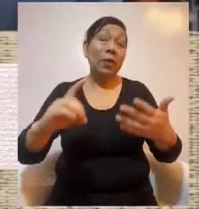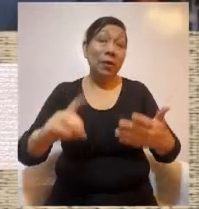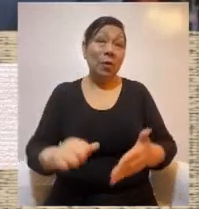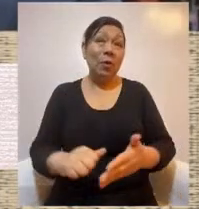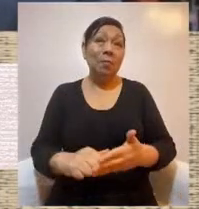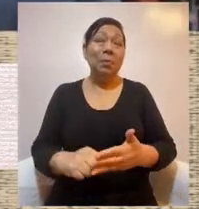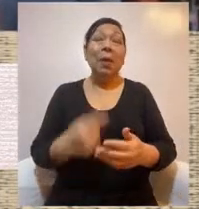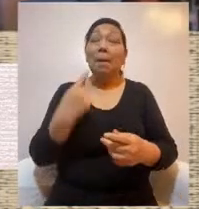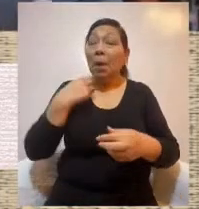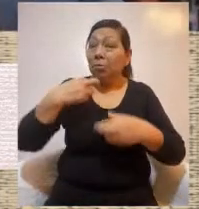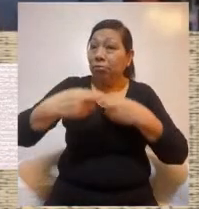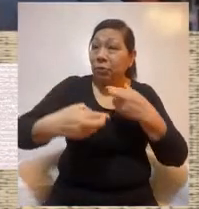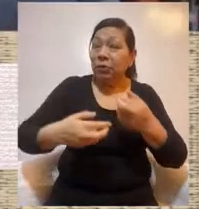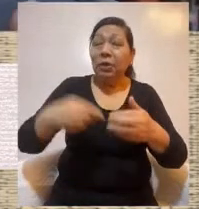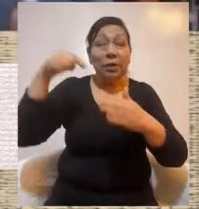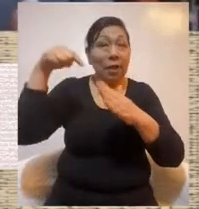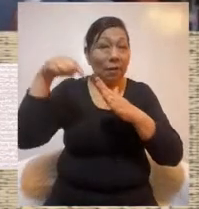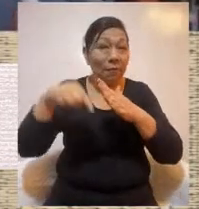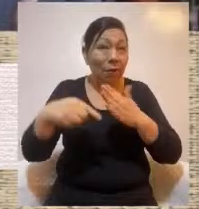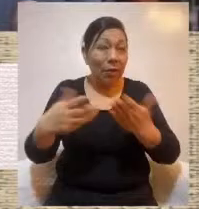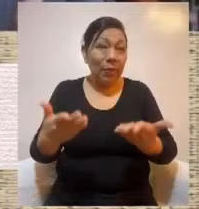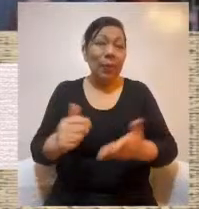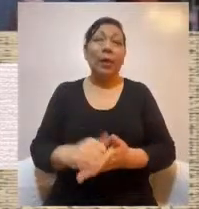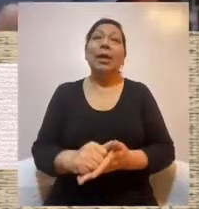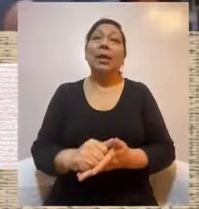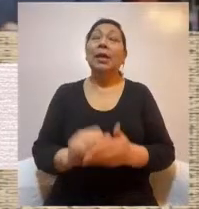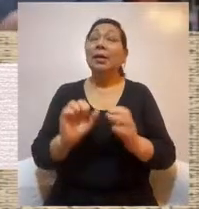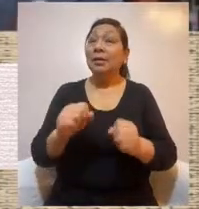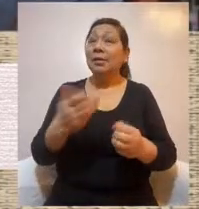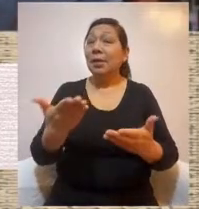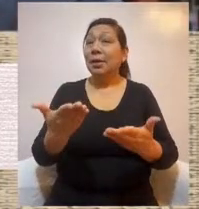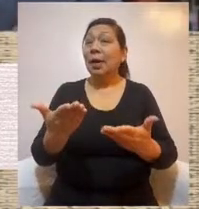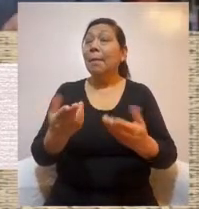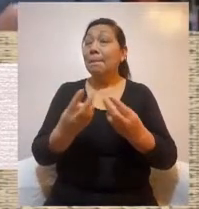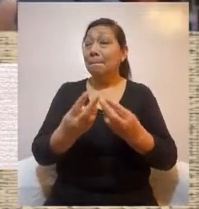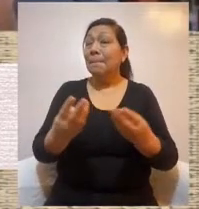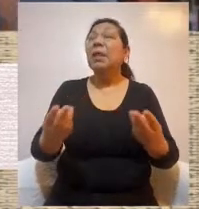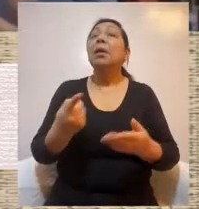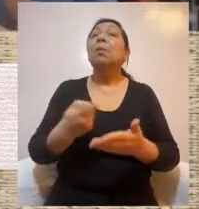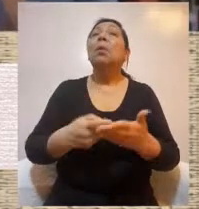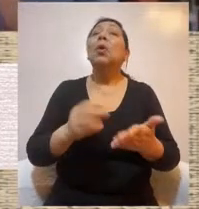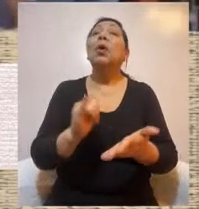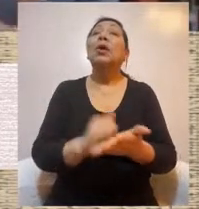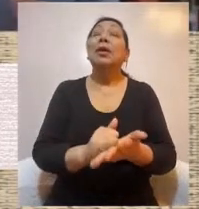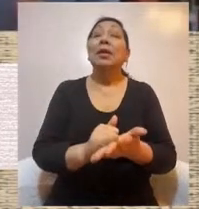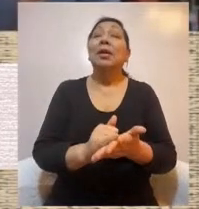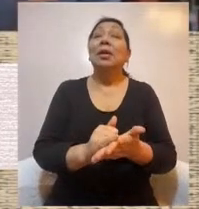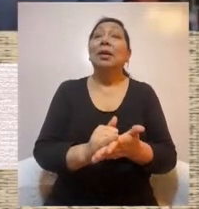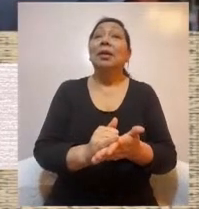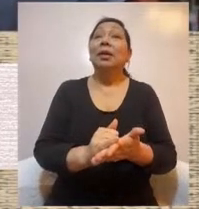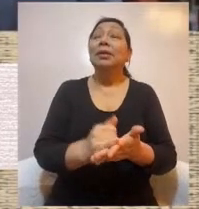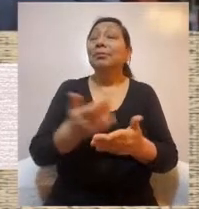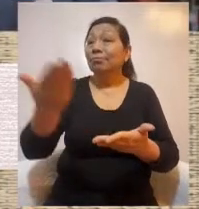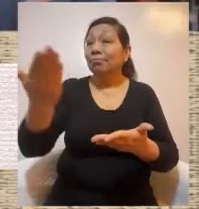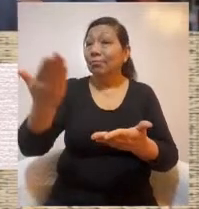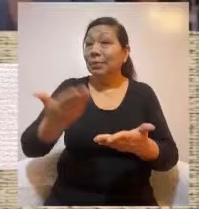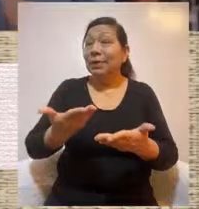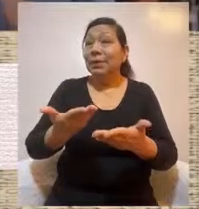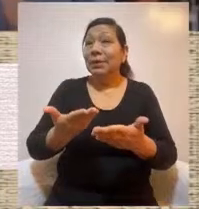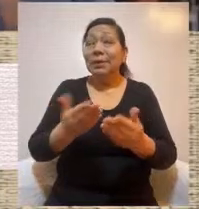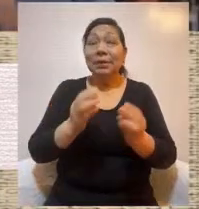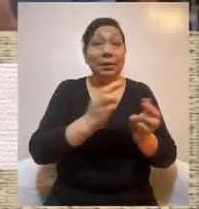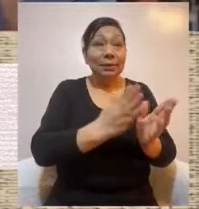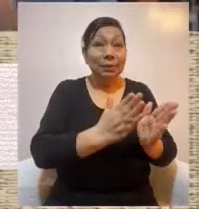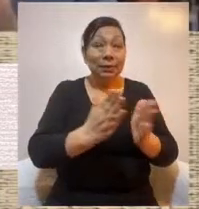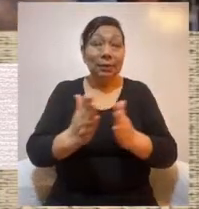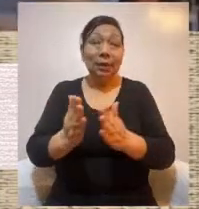Constitucional a expedir pronunciamientos de fondo, aunque eventualmente hubiera existido sustracción de la materia. ¿Por qué? Porque los fallos del Tribunal Constitucional,